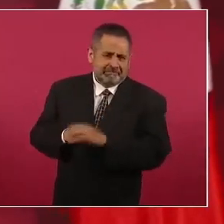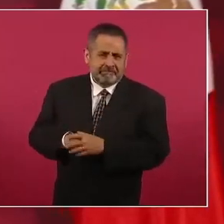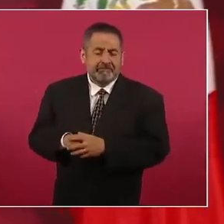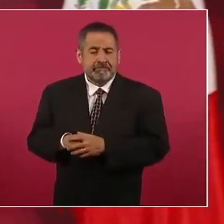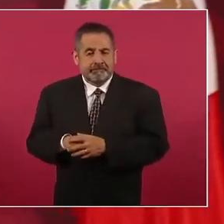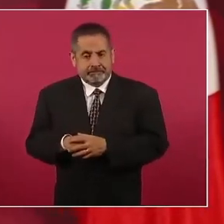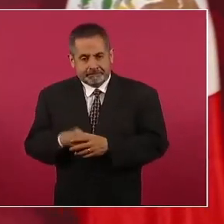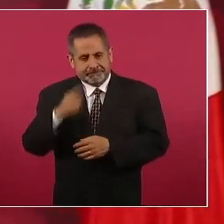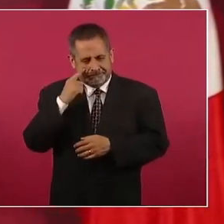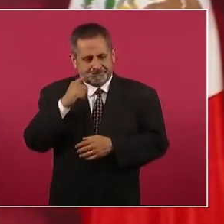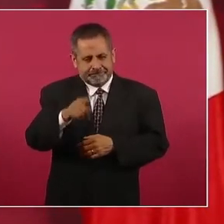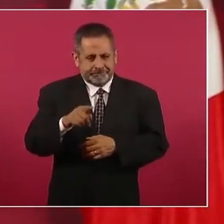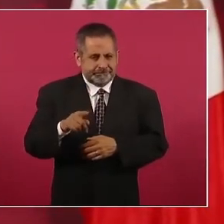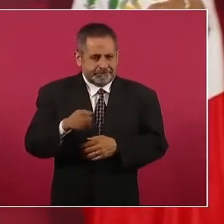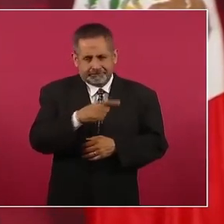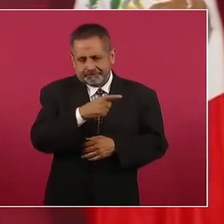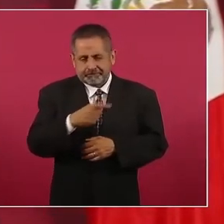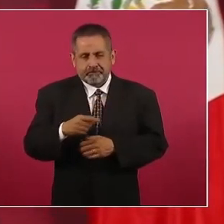a